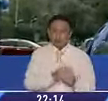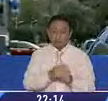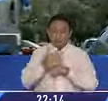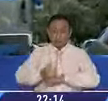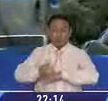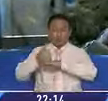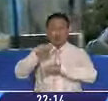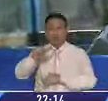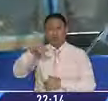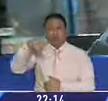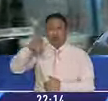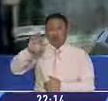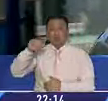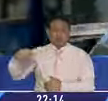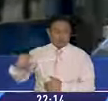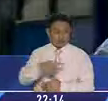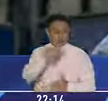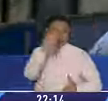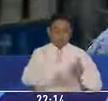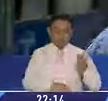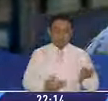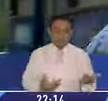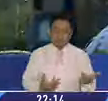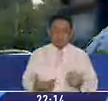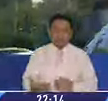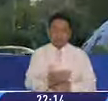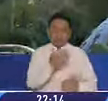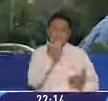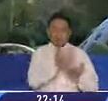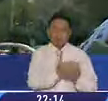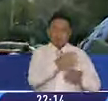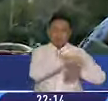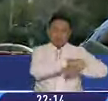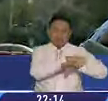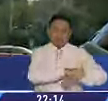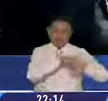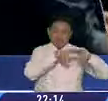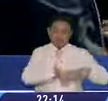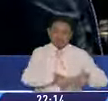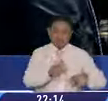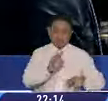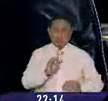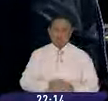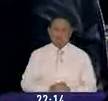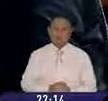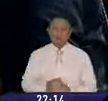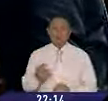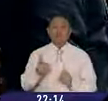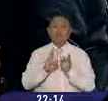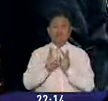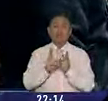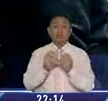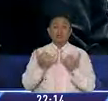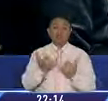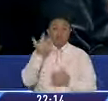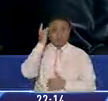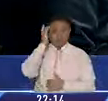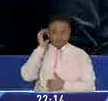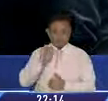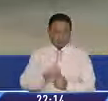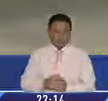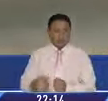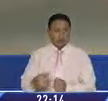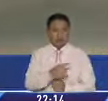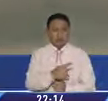que es AMT, sancionados, ni siquiera son detenidos para verificar documentación. Pero los vecinos están bastante preocupados. Este hecho